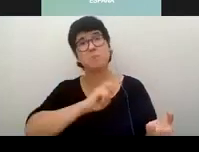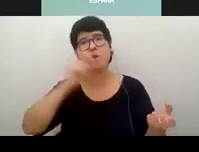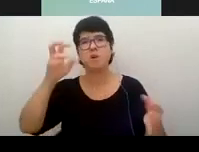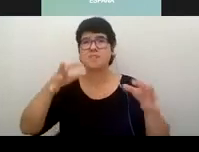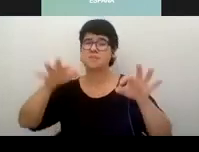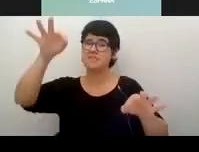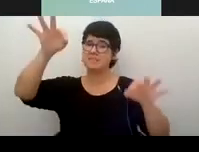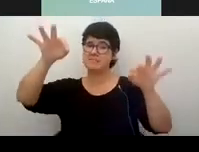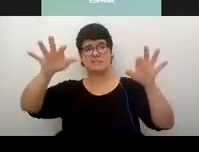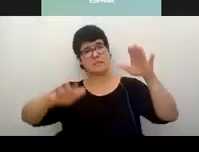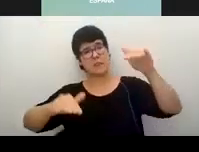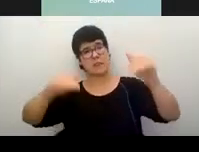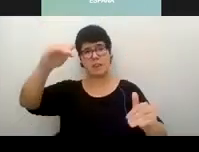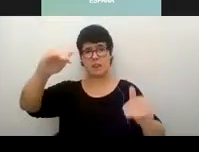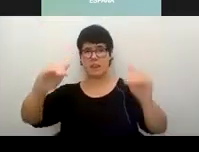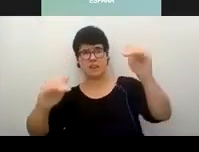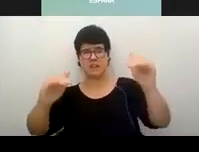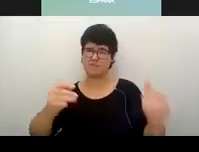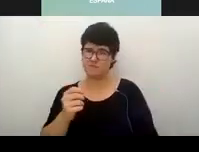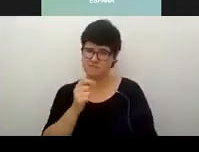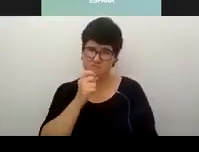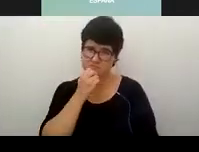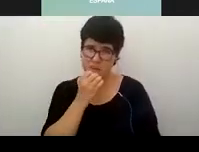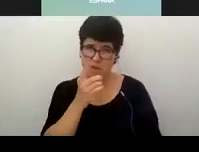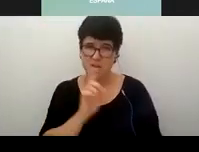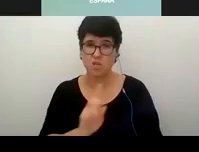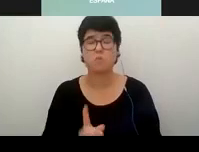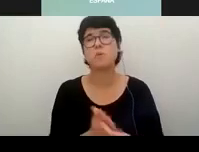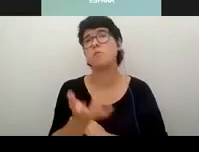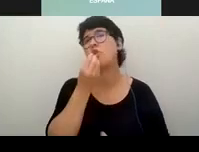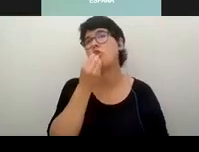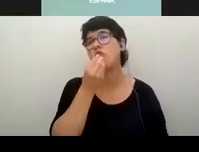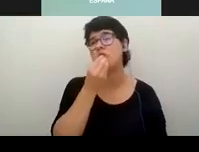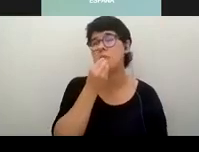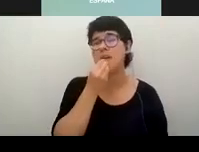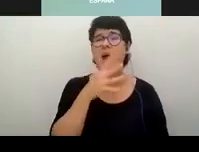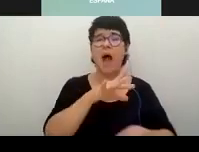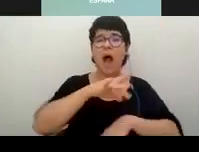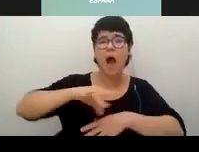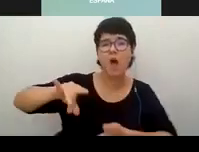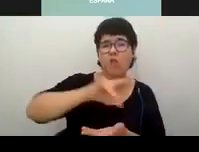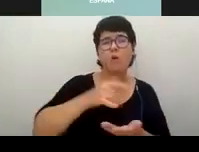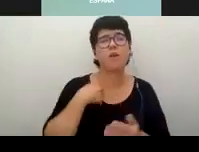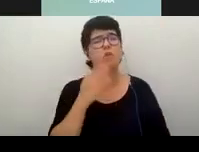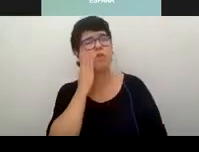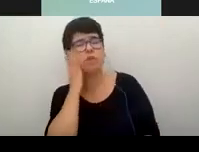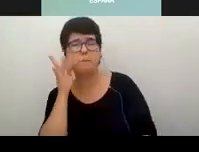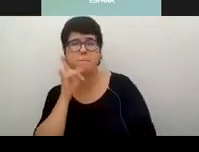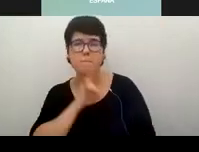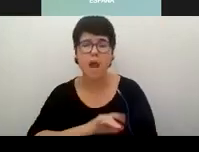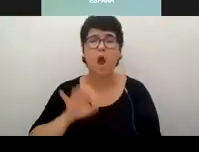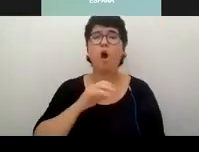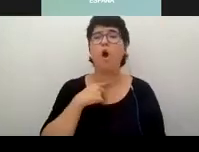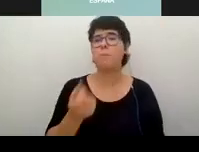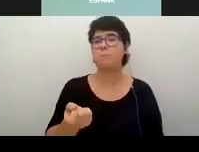precario. Y una dieta rica, por ejemplo, en grasas o en azúcares refinados, o dormir mal, o tomar antibióticos, como comentábamos, pueden hacer